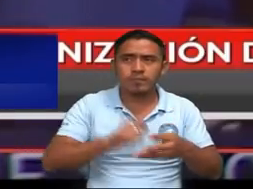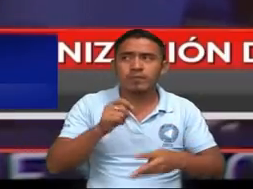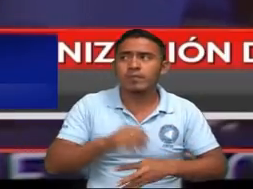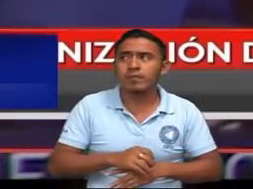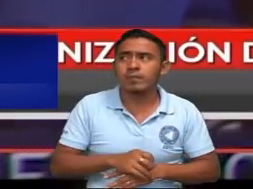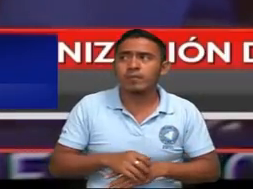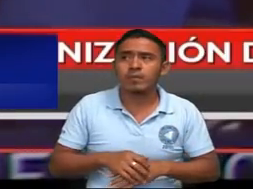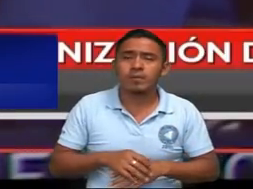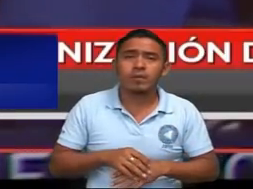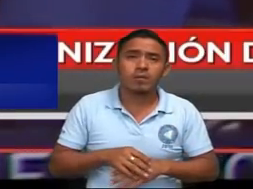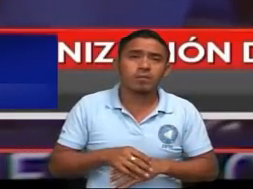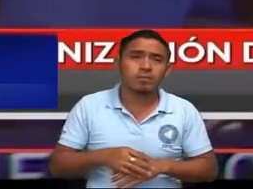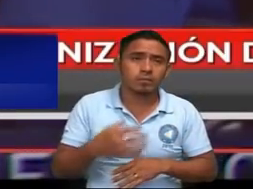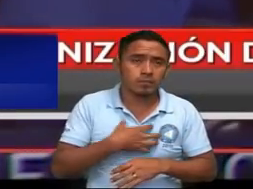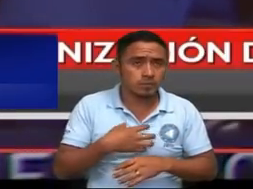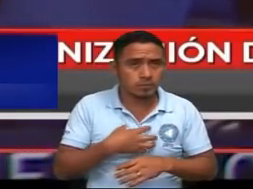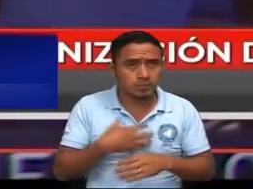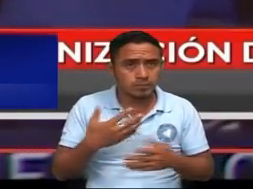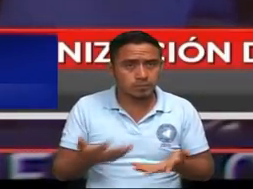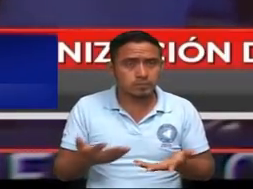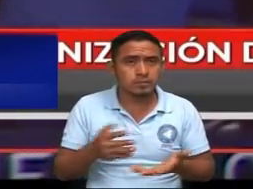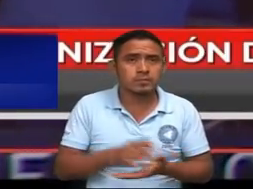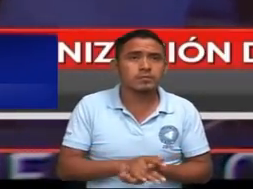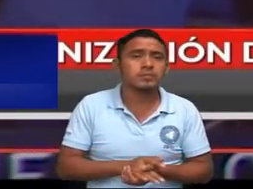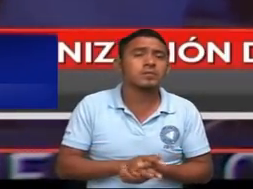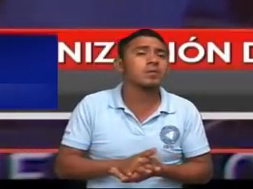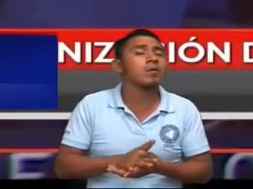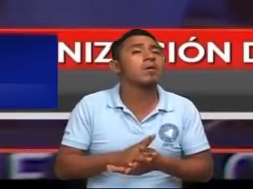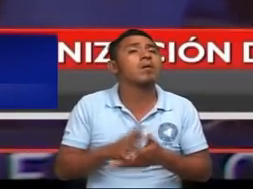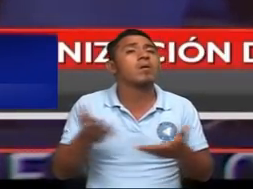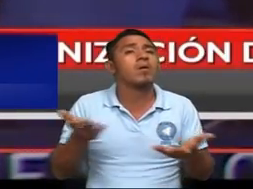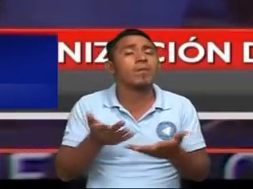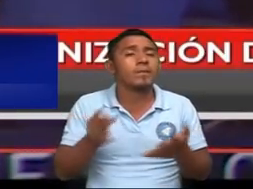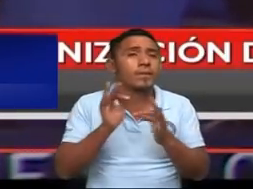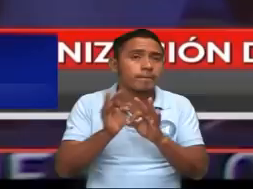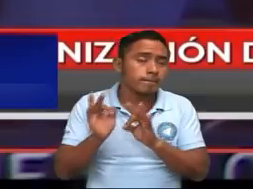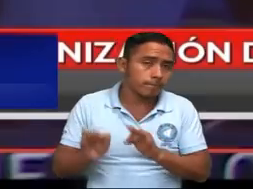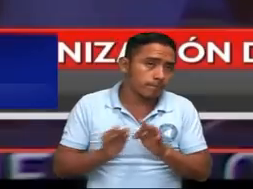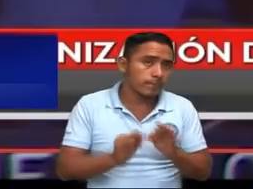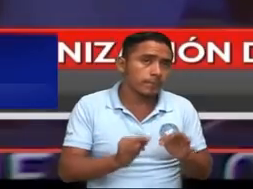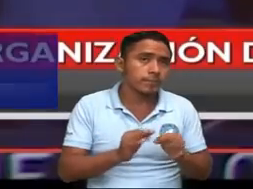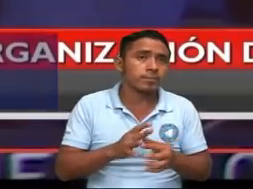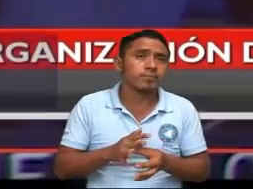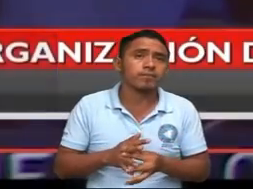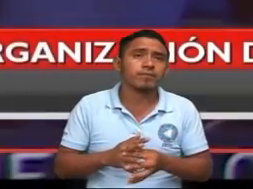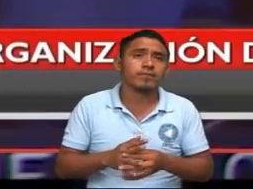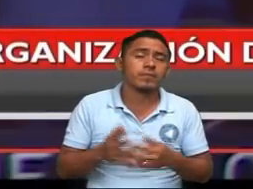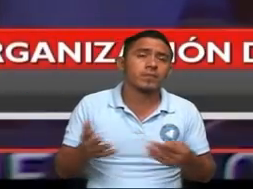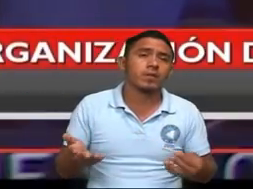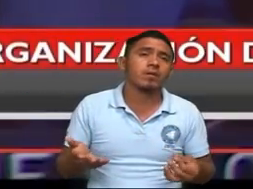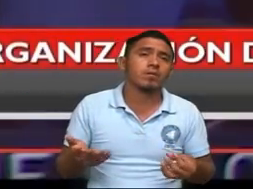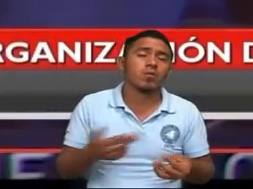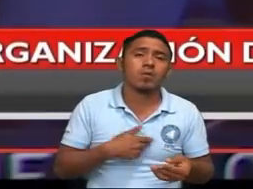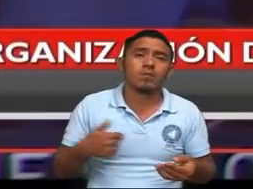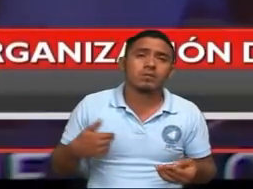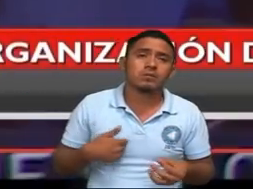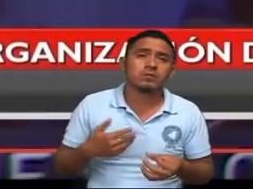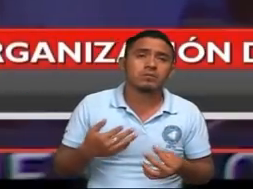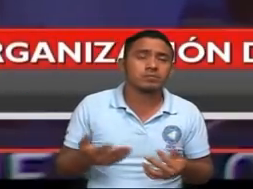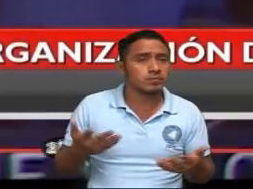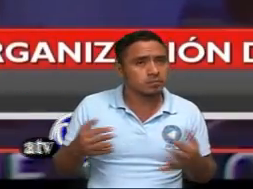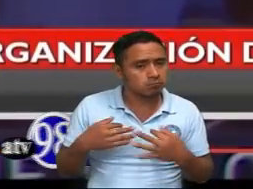su voluntad política de llegar a consenso y continuar cumpliendo con los acuerdos ya tomados y avanzar en